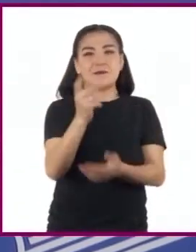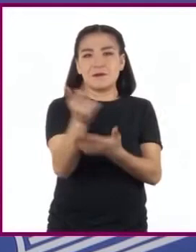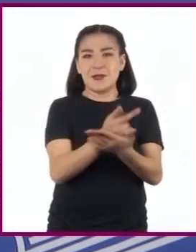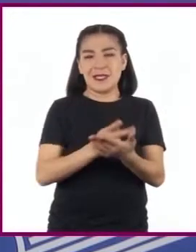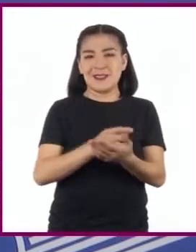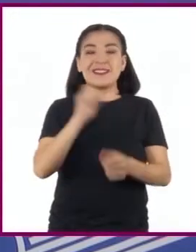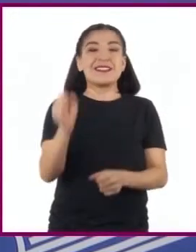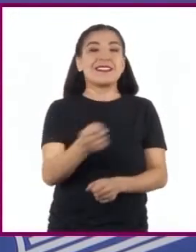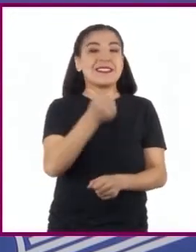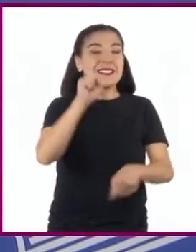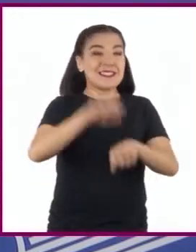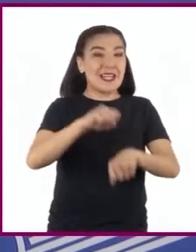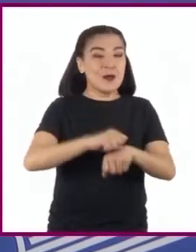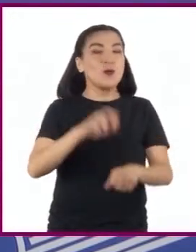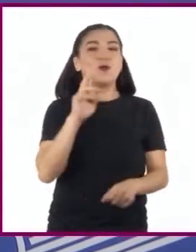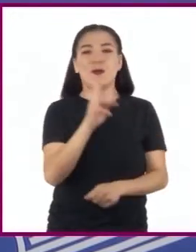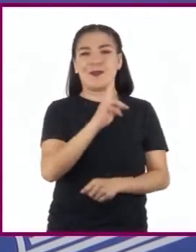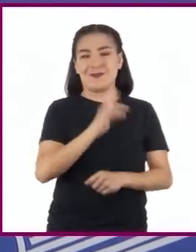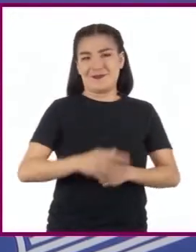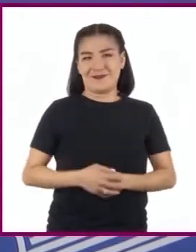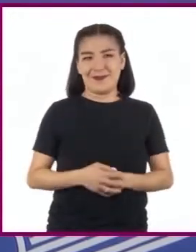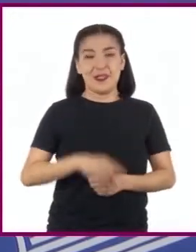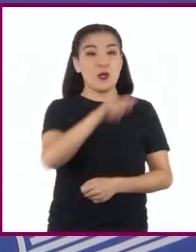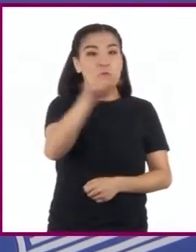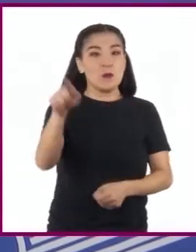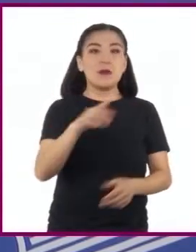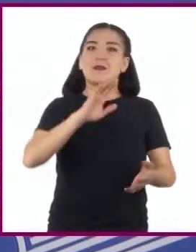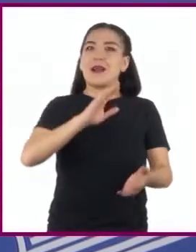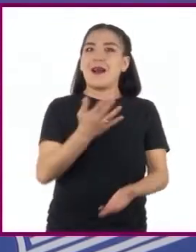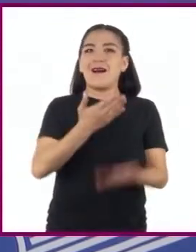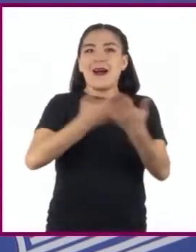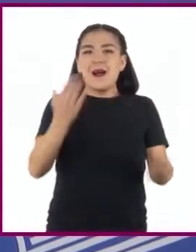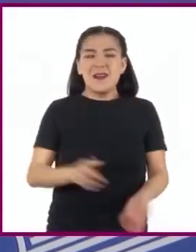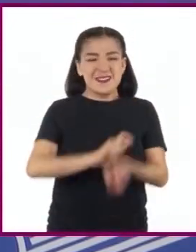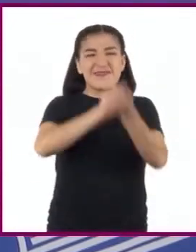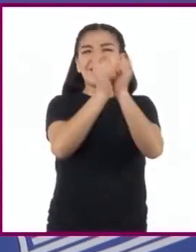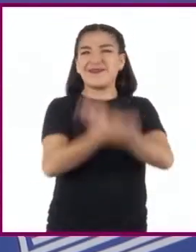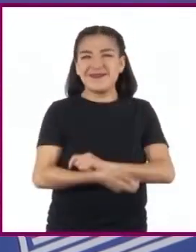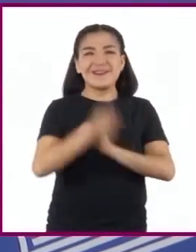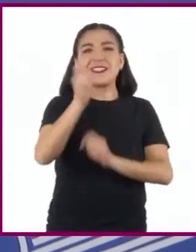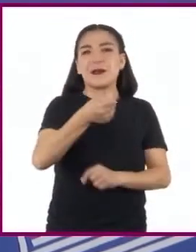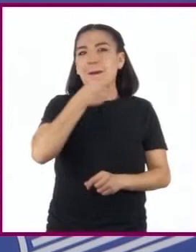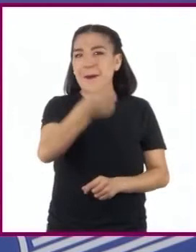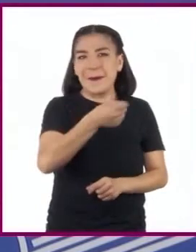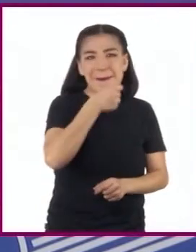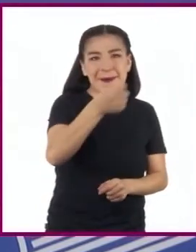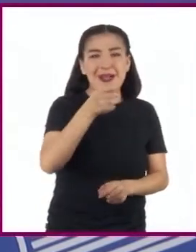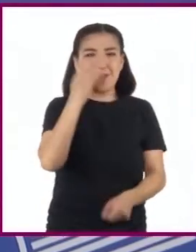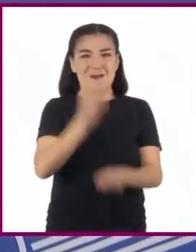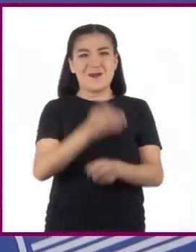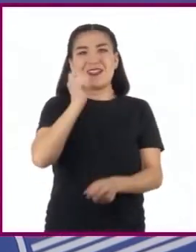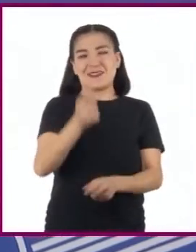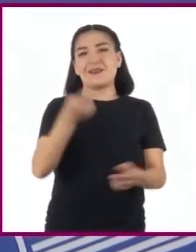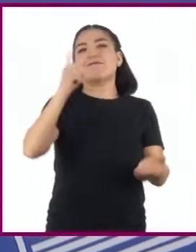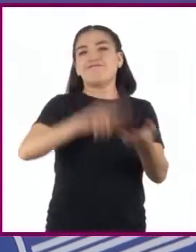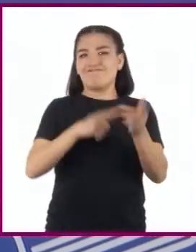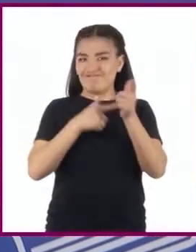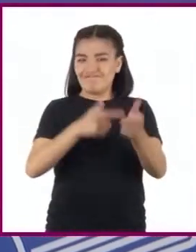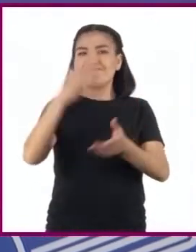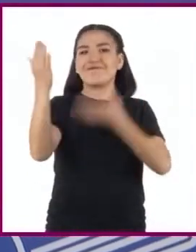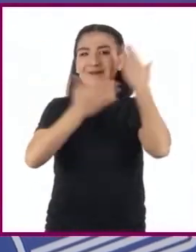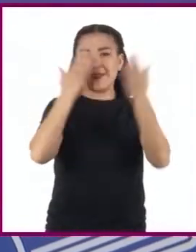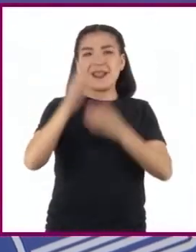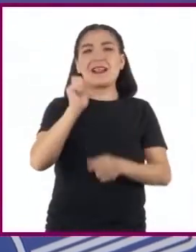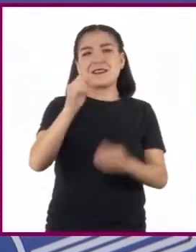Secu Noticias y ustedes se convertirán en periodistas para que juntos continuemos aprendiendo desde casa. Pero, ¿qué es